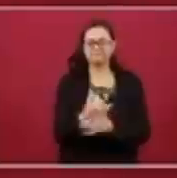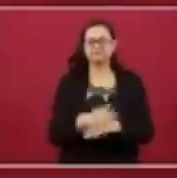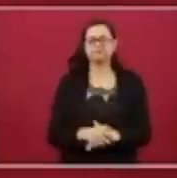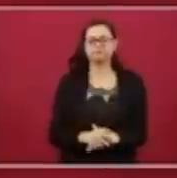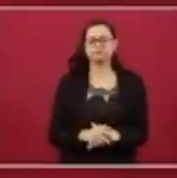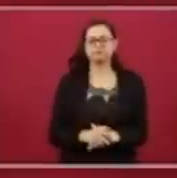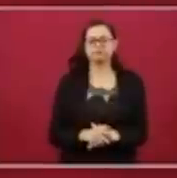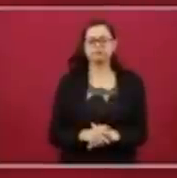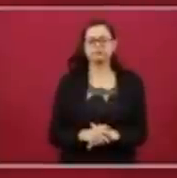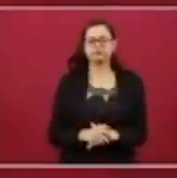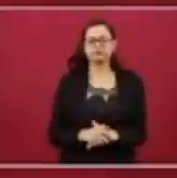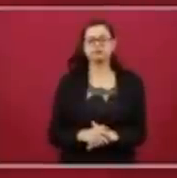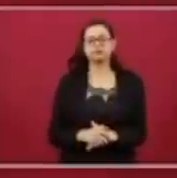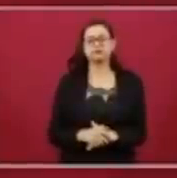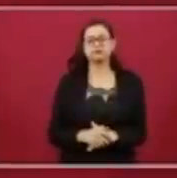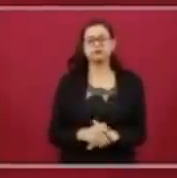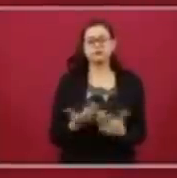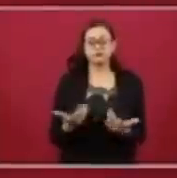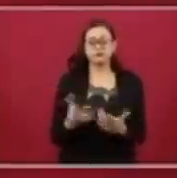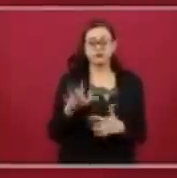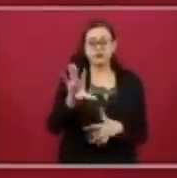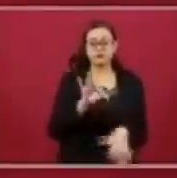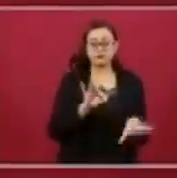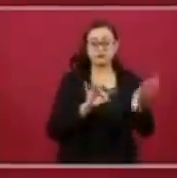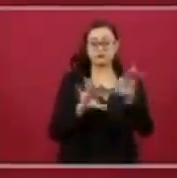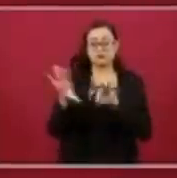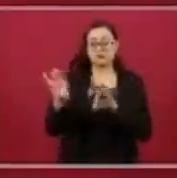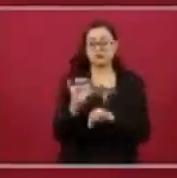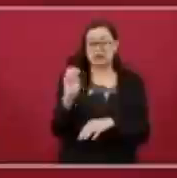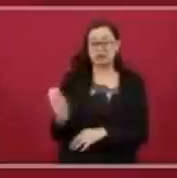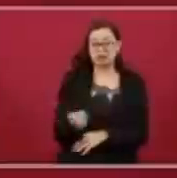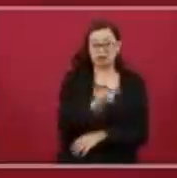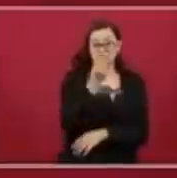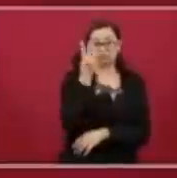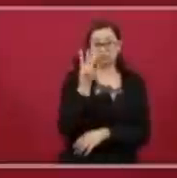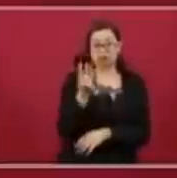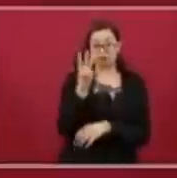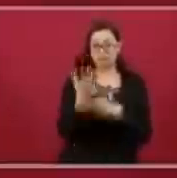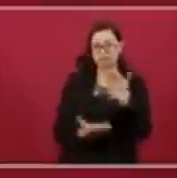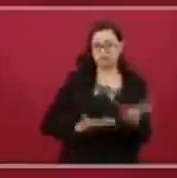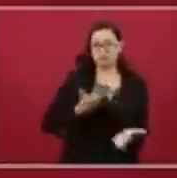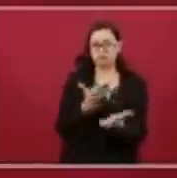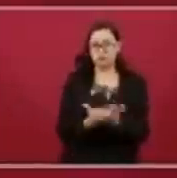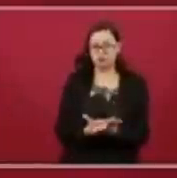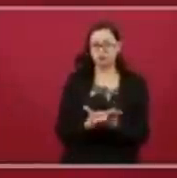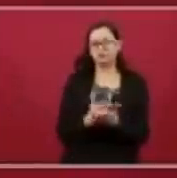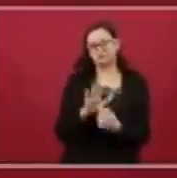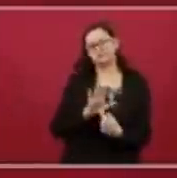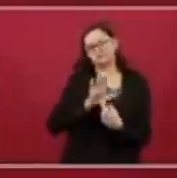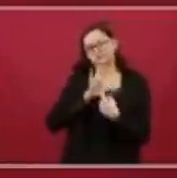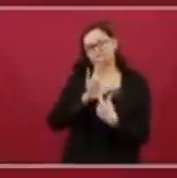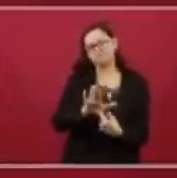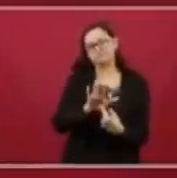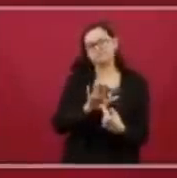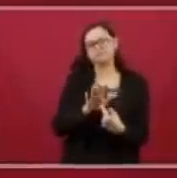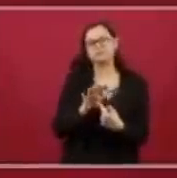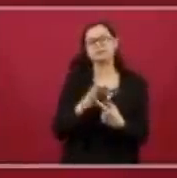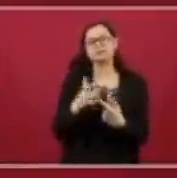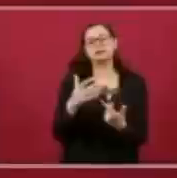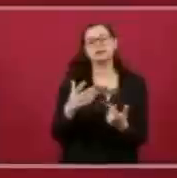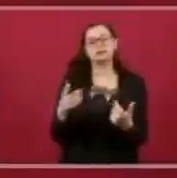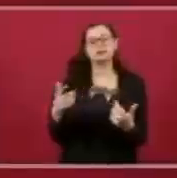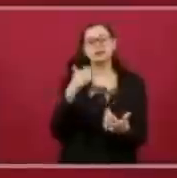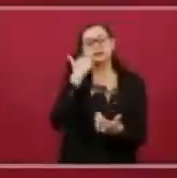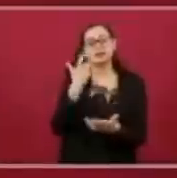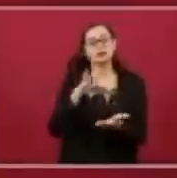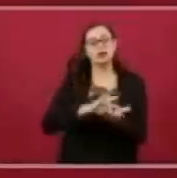de selección de la terna es una prueba de ello. Y quiero agradecer la participación, en primer